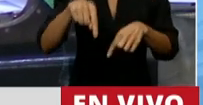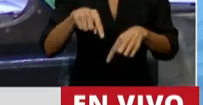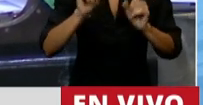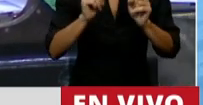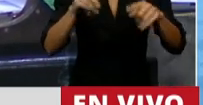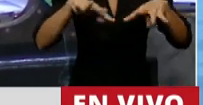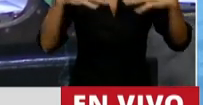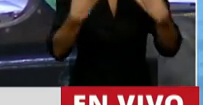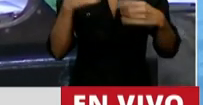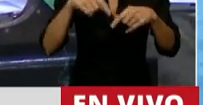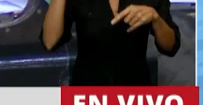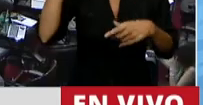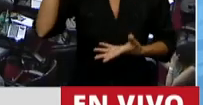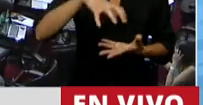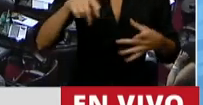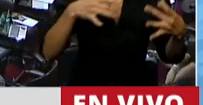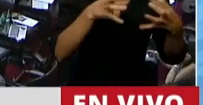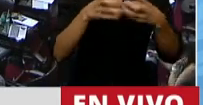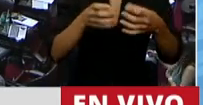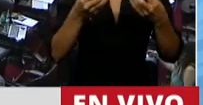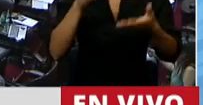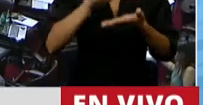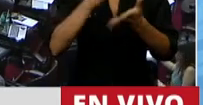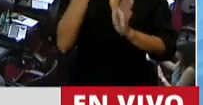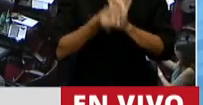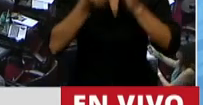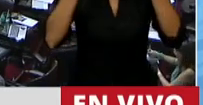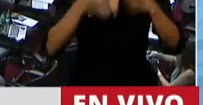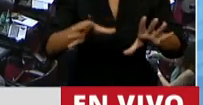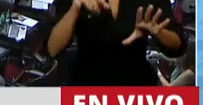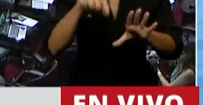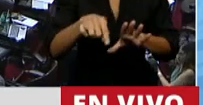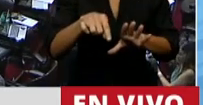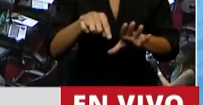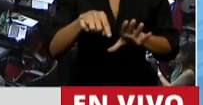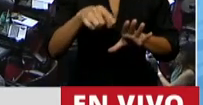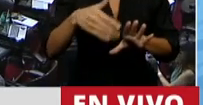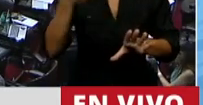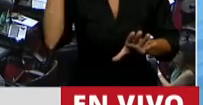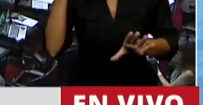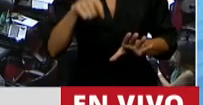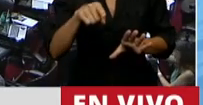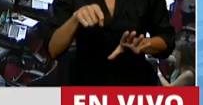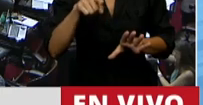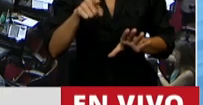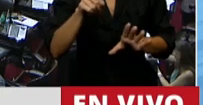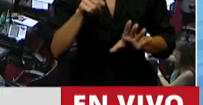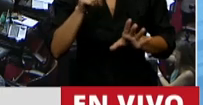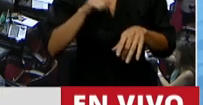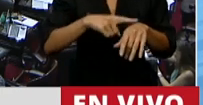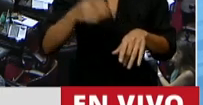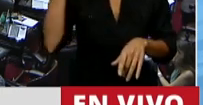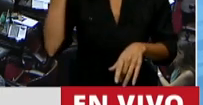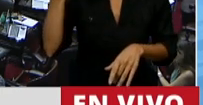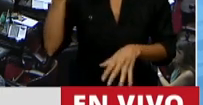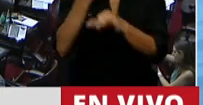en este Congreso Nacional. Un debate que se abrió y se despertó en los distintos ámbitos escolares, que